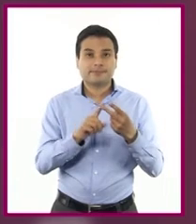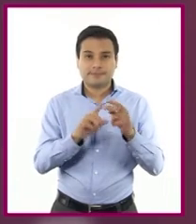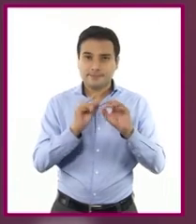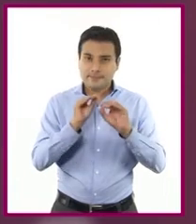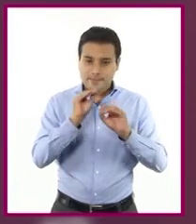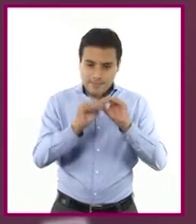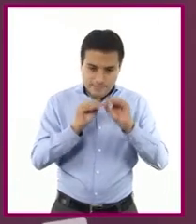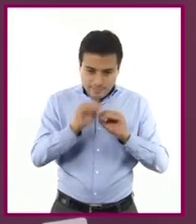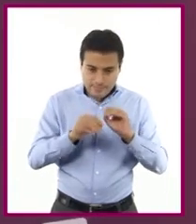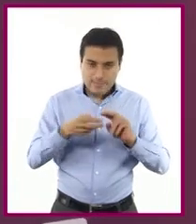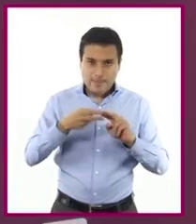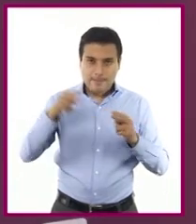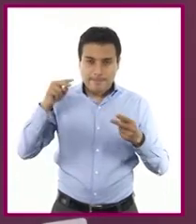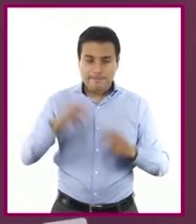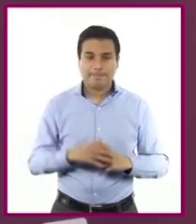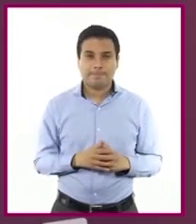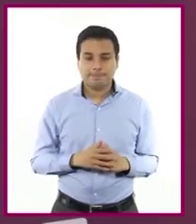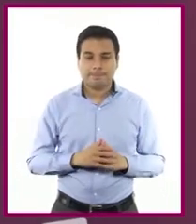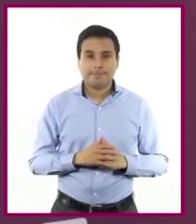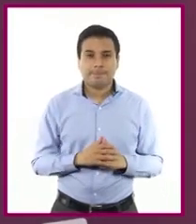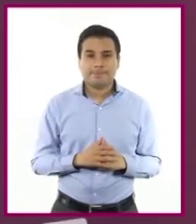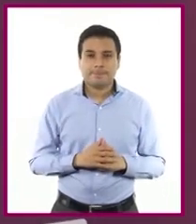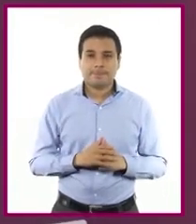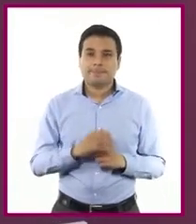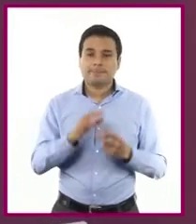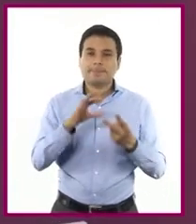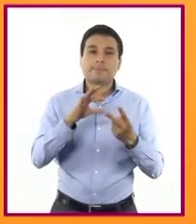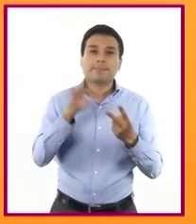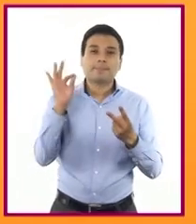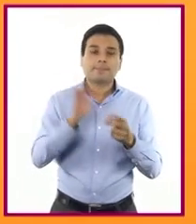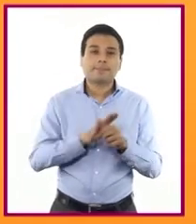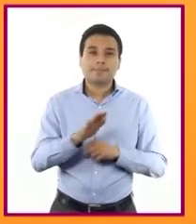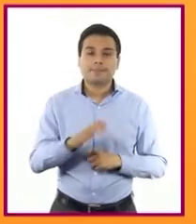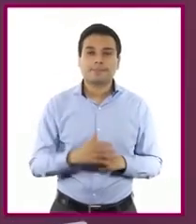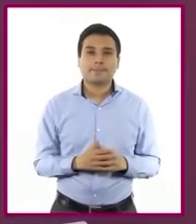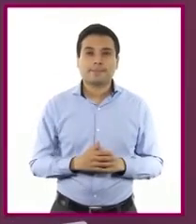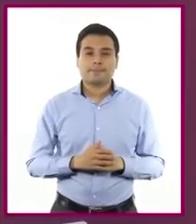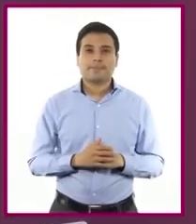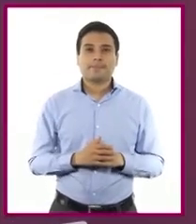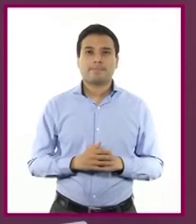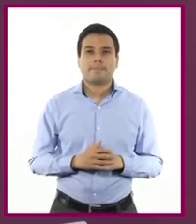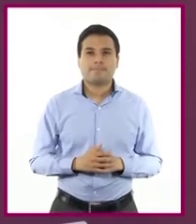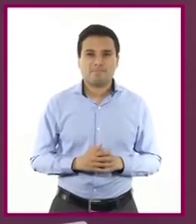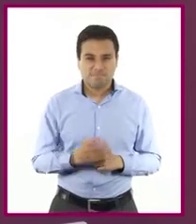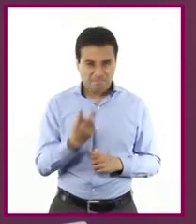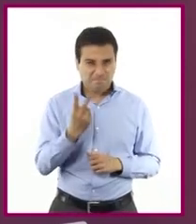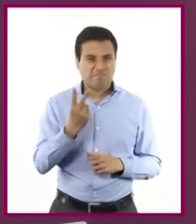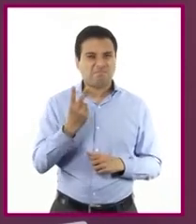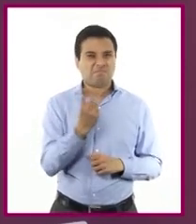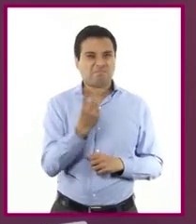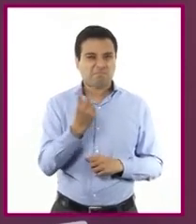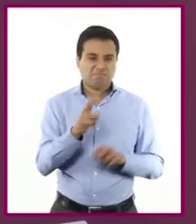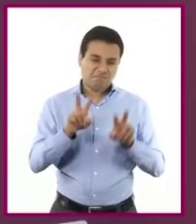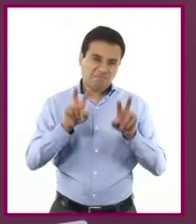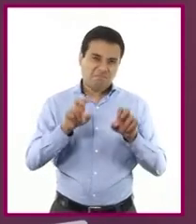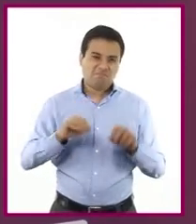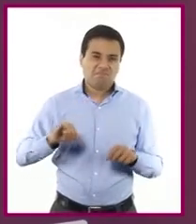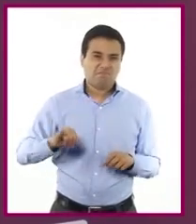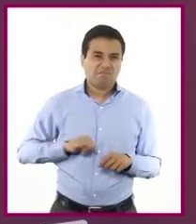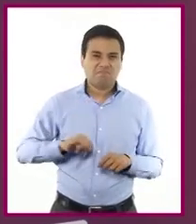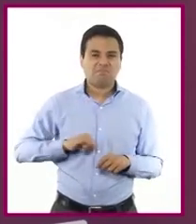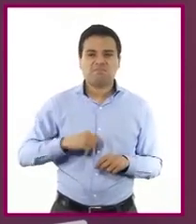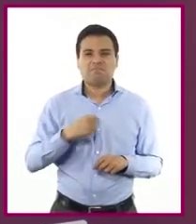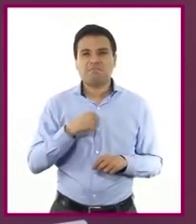Manipulación genética. ¿Cuál elige? Ambas categorías son muy interesantes, pero me